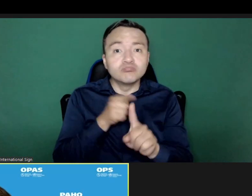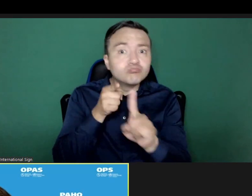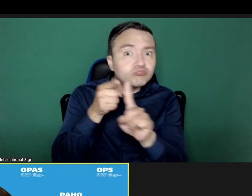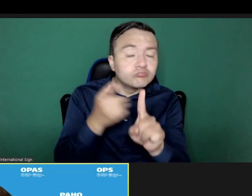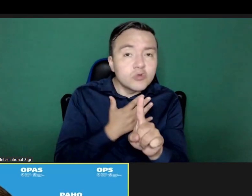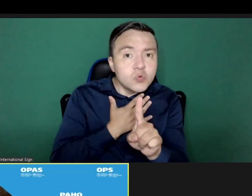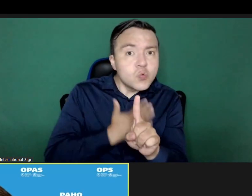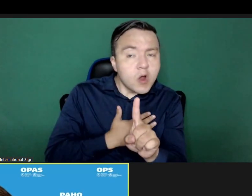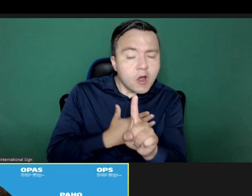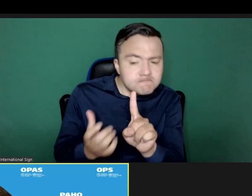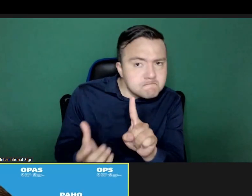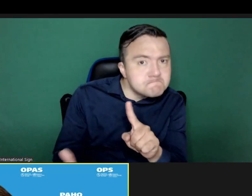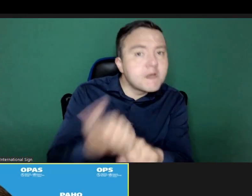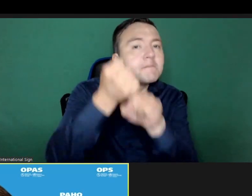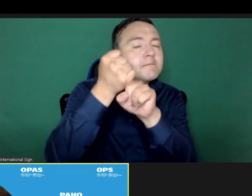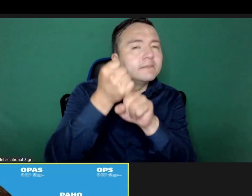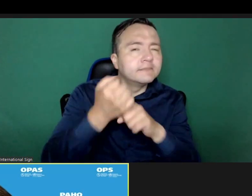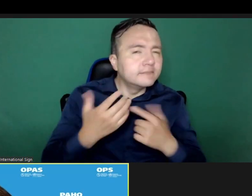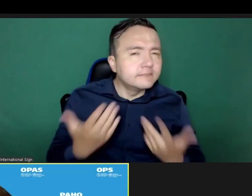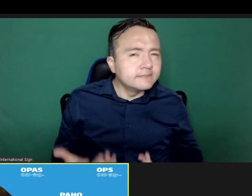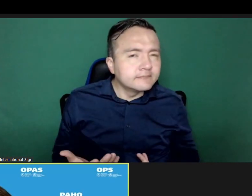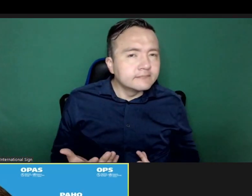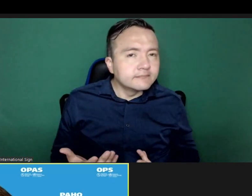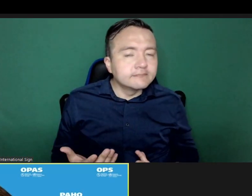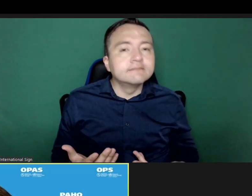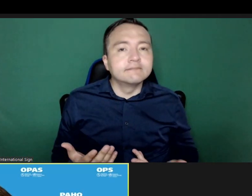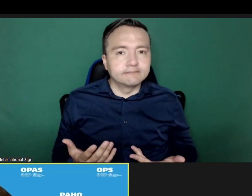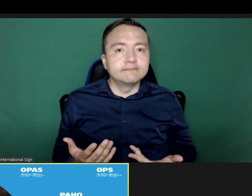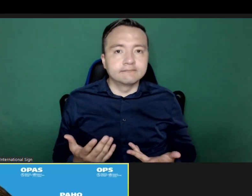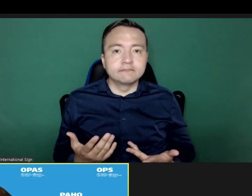Debemos recuperar las ganancias del